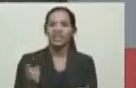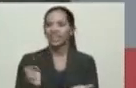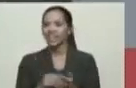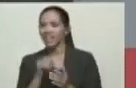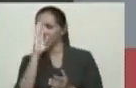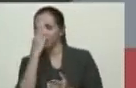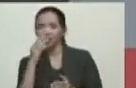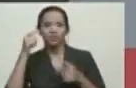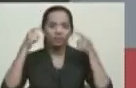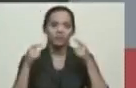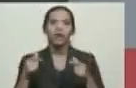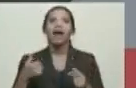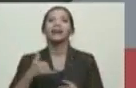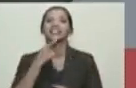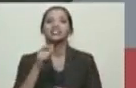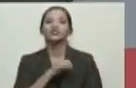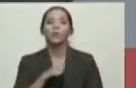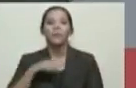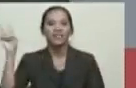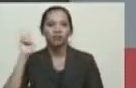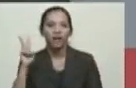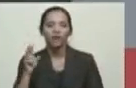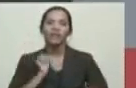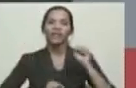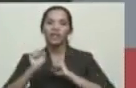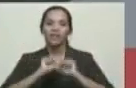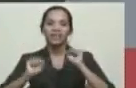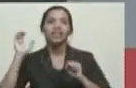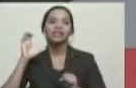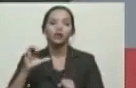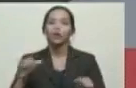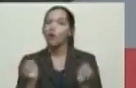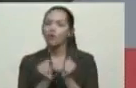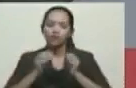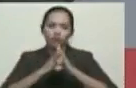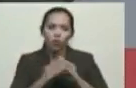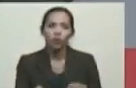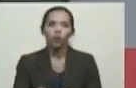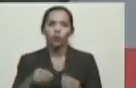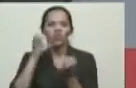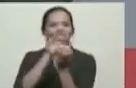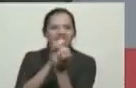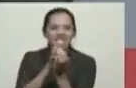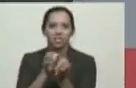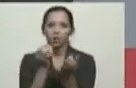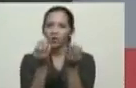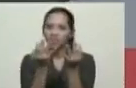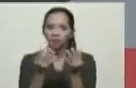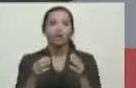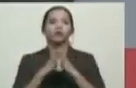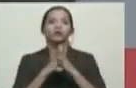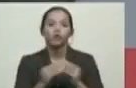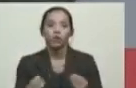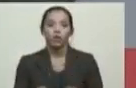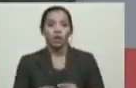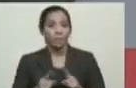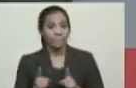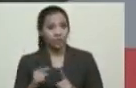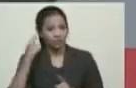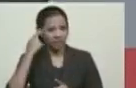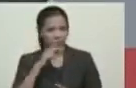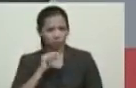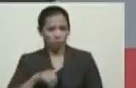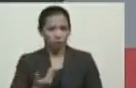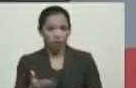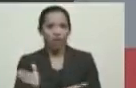chavista. Hay que decir somos venezolanos y hay que defender esta patria con todo, con los dientes, con las uñas, con lo que sea. Pero ¿sabes lo que no se puede